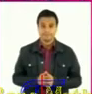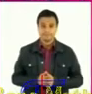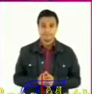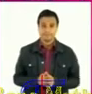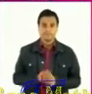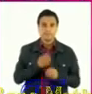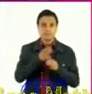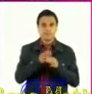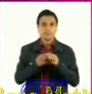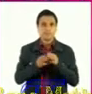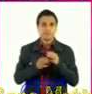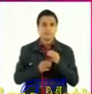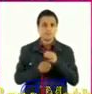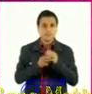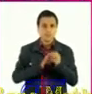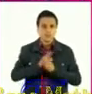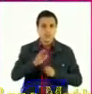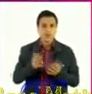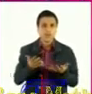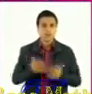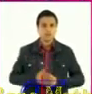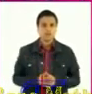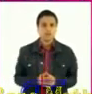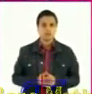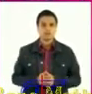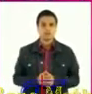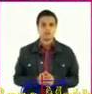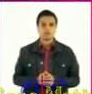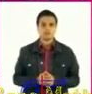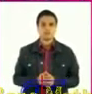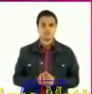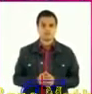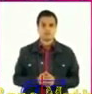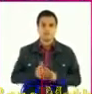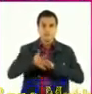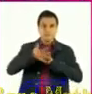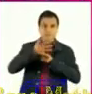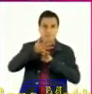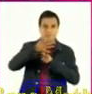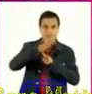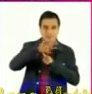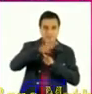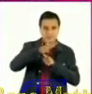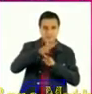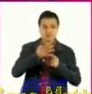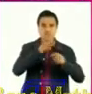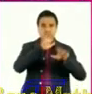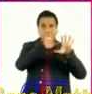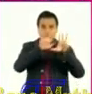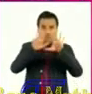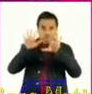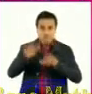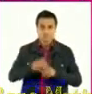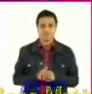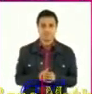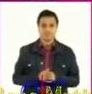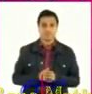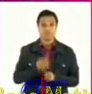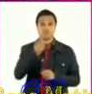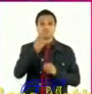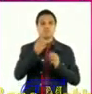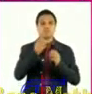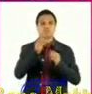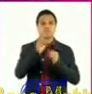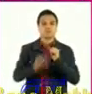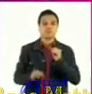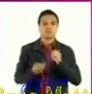qué materiales usará? Pues las palmas, de eso hacen los techos de las chozas. La última es muy fácil. Sí, en la